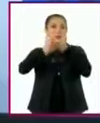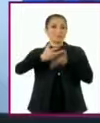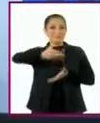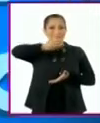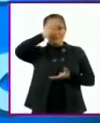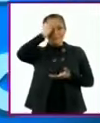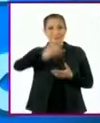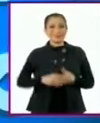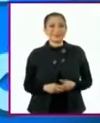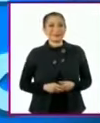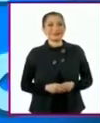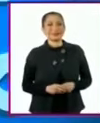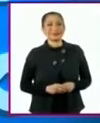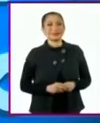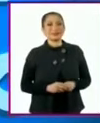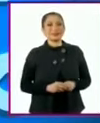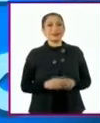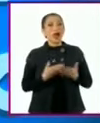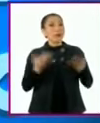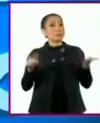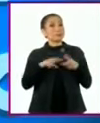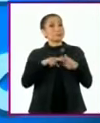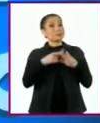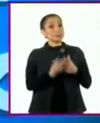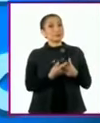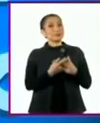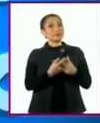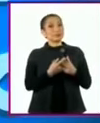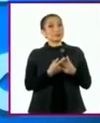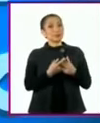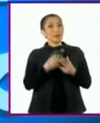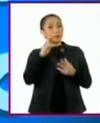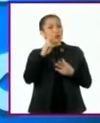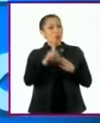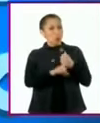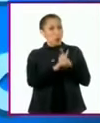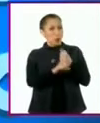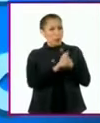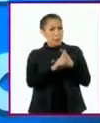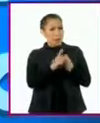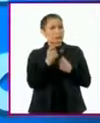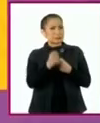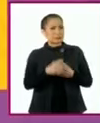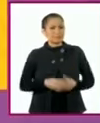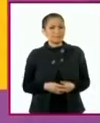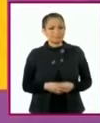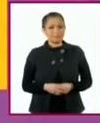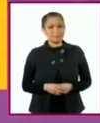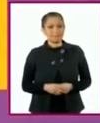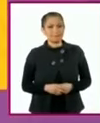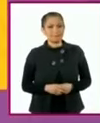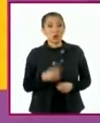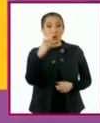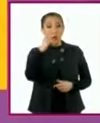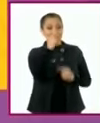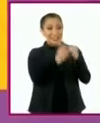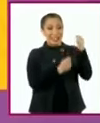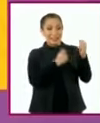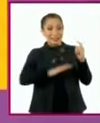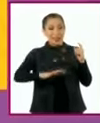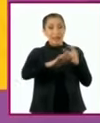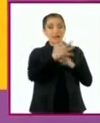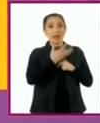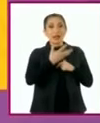aprendizaje. Vamos a empezar leyendo la situación que se nos plantea. Una tienda tiene